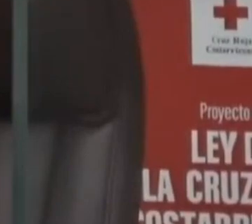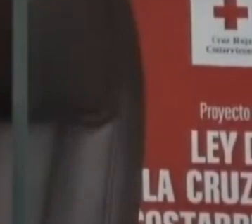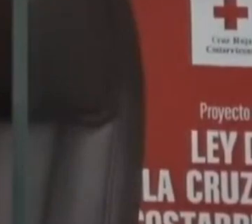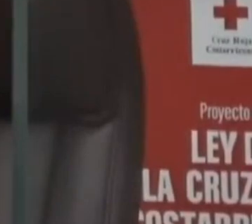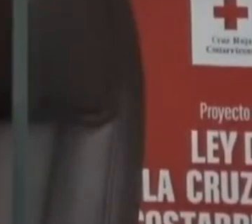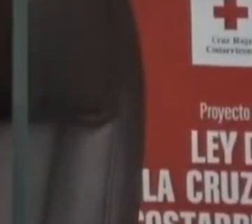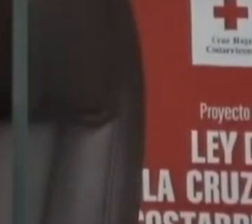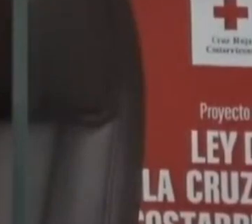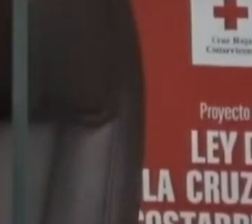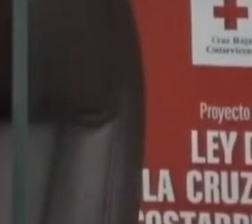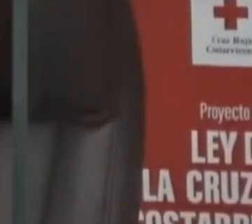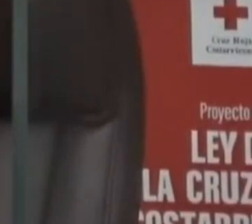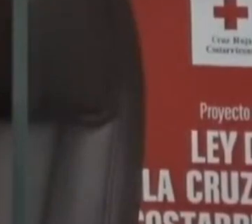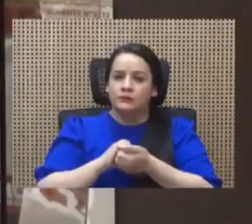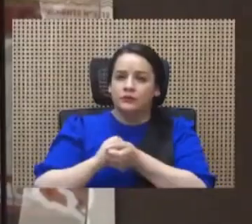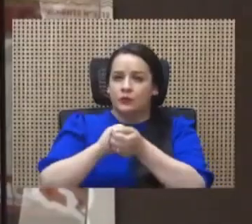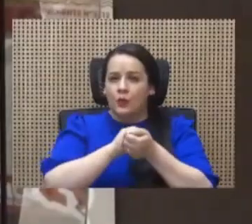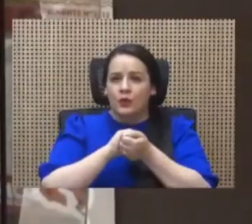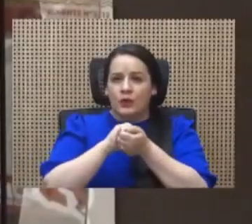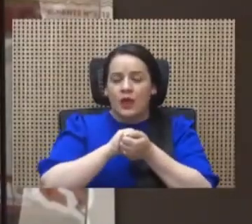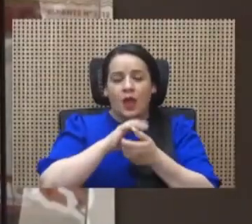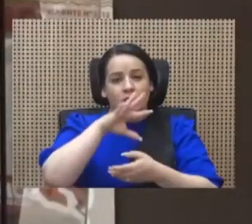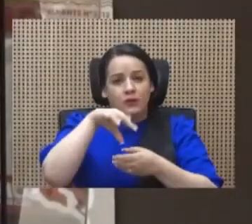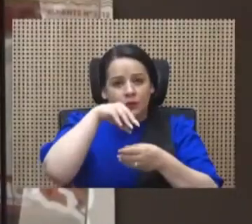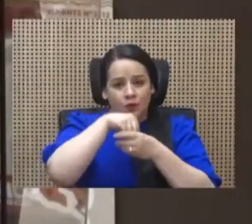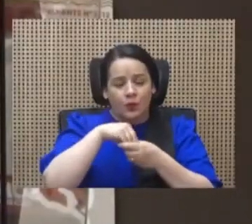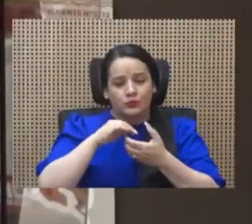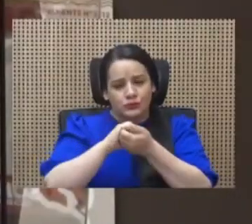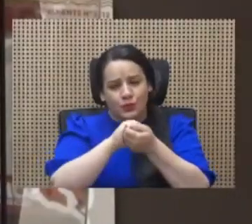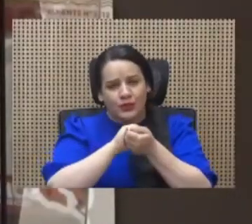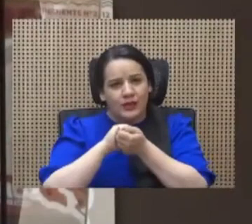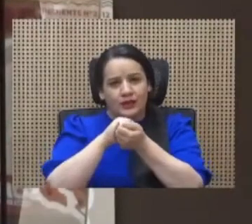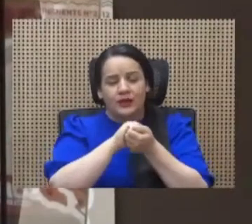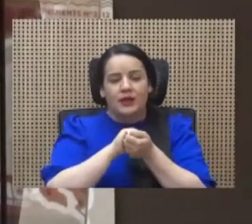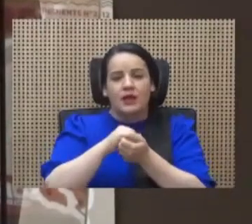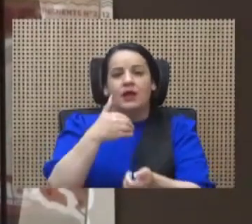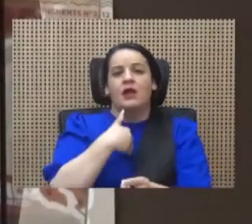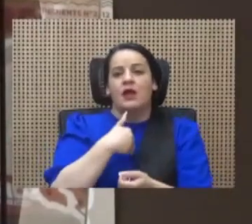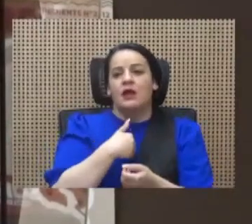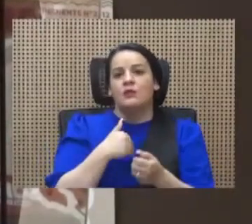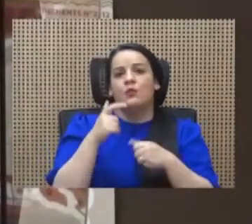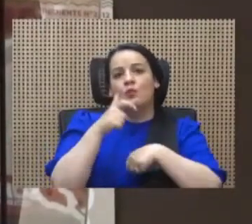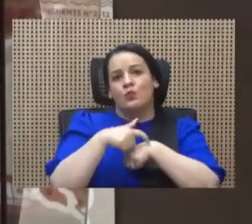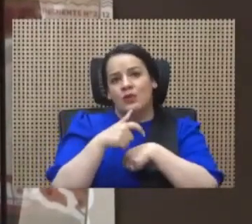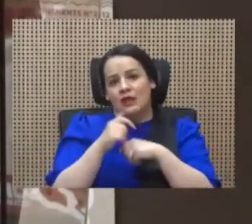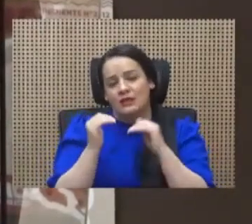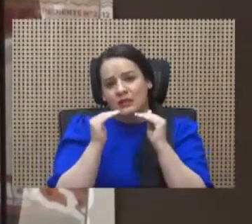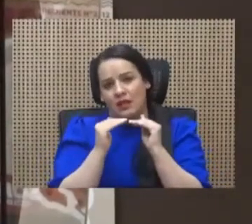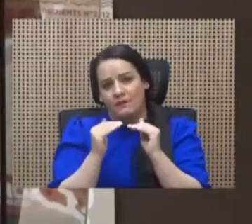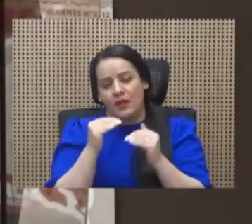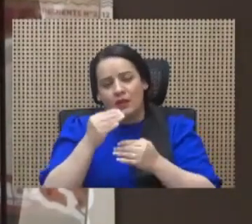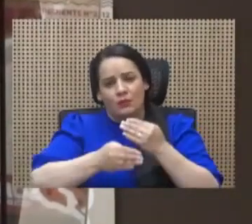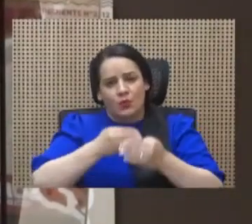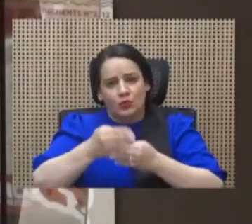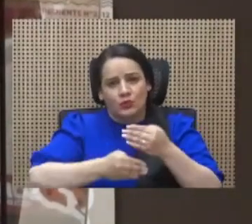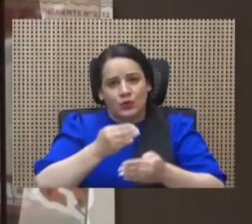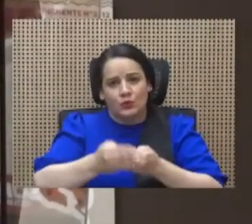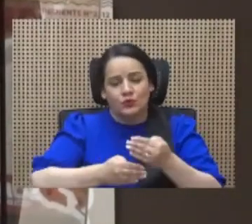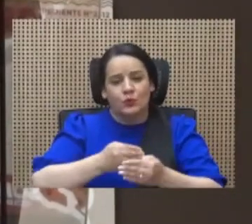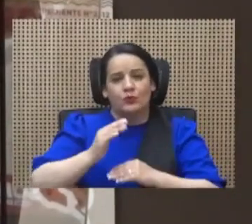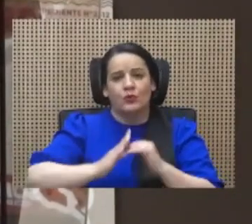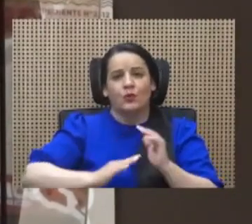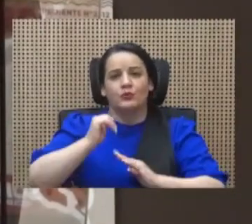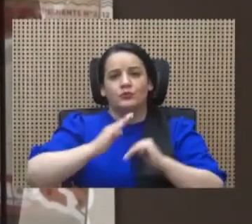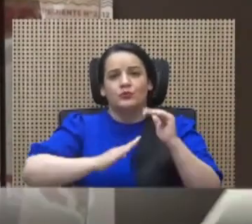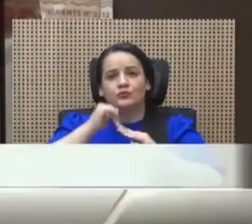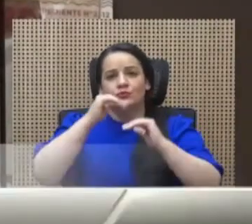estos momentos tan difíciles. Hay una etapa en el proceso de reconstrucción, mientras habla el turquesa,